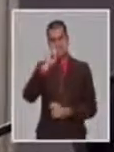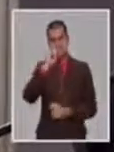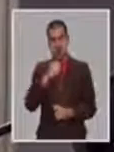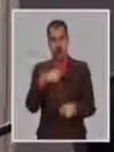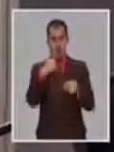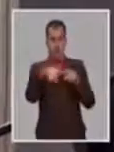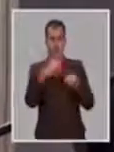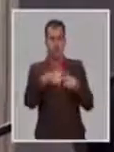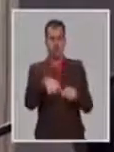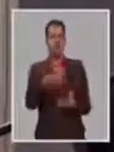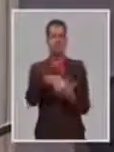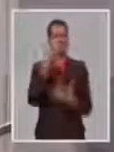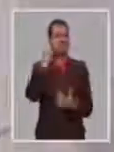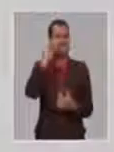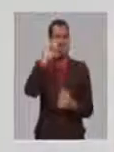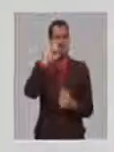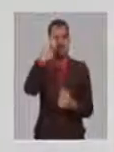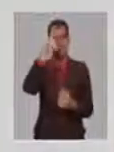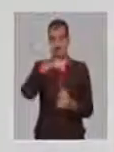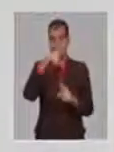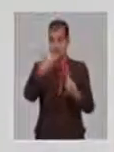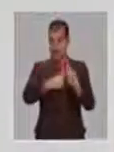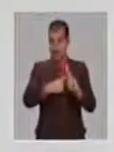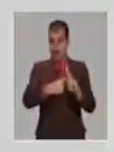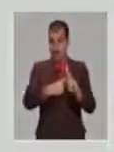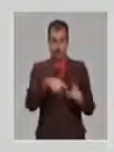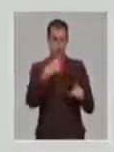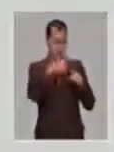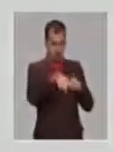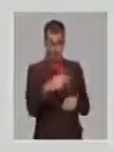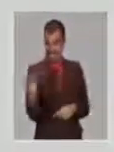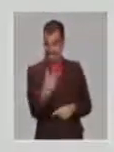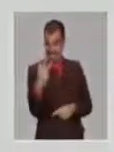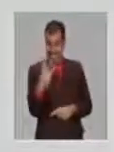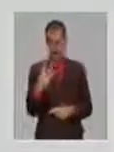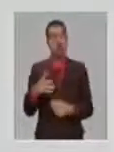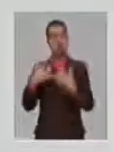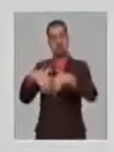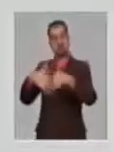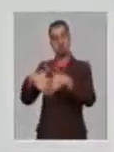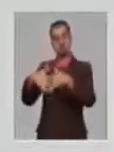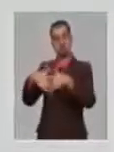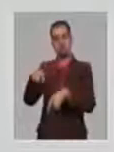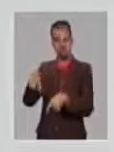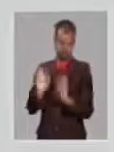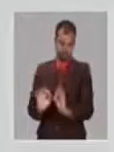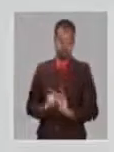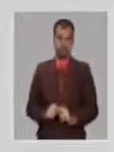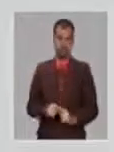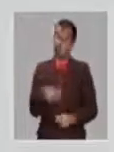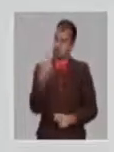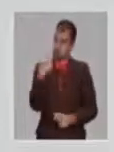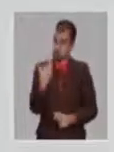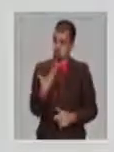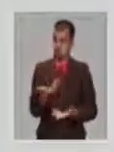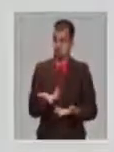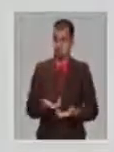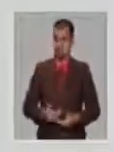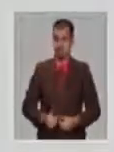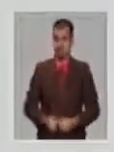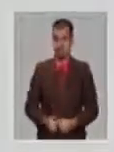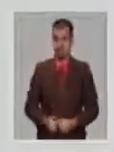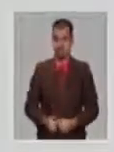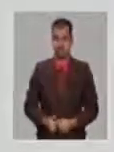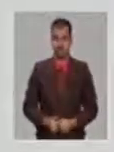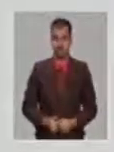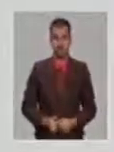Finlay y el Centro Nacional de Biopreparado. Por tanto, son 3 fábricas en función de un producto y eso es muy importante.